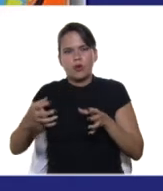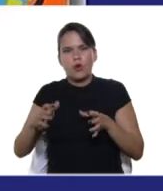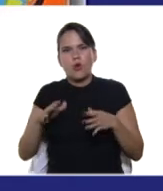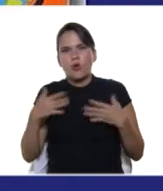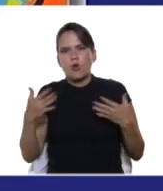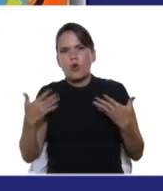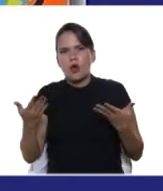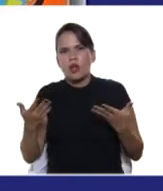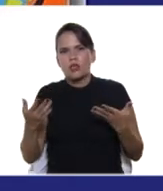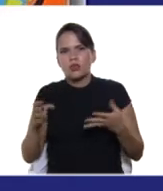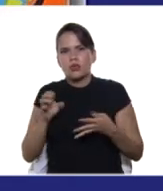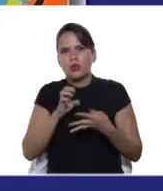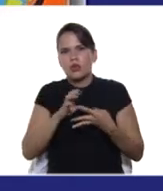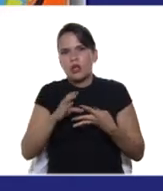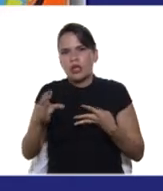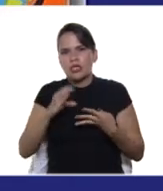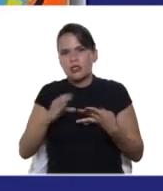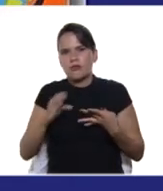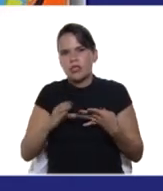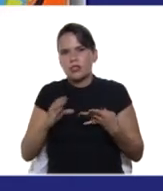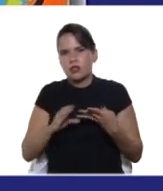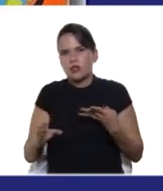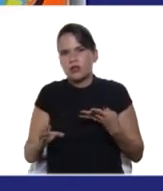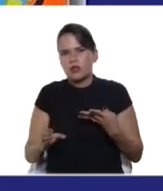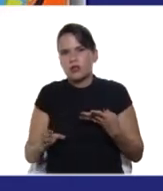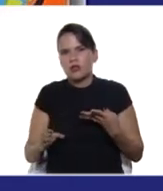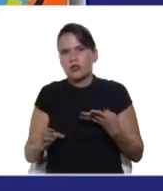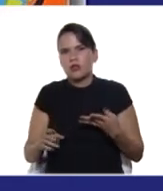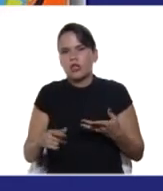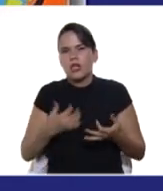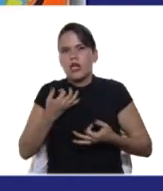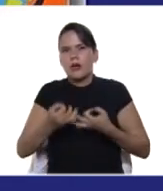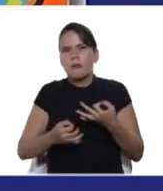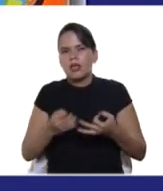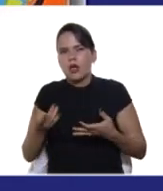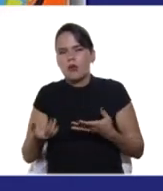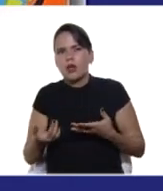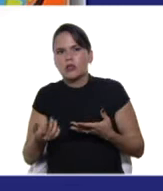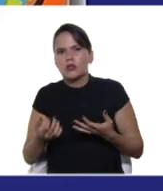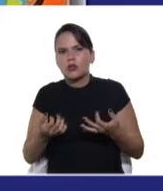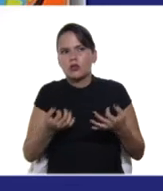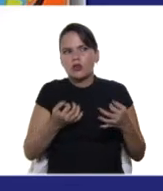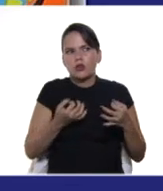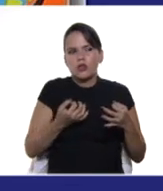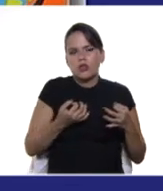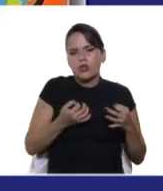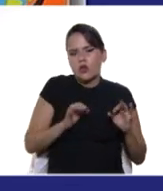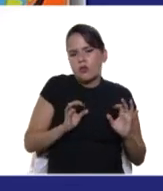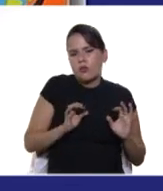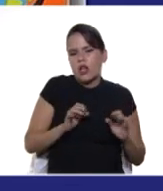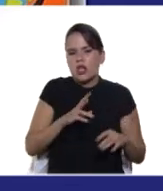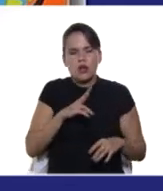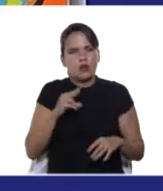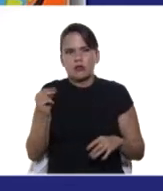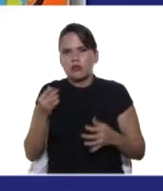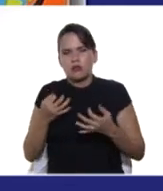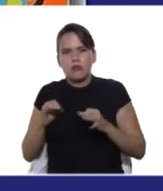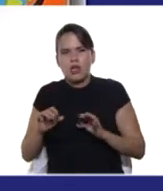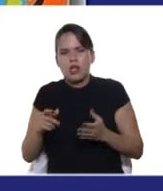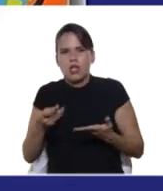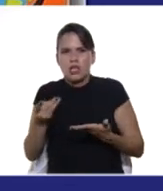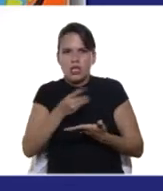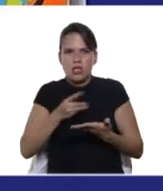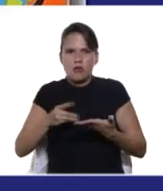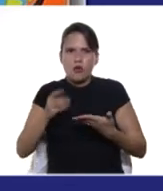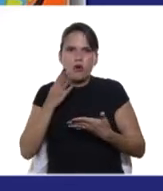criterios de clasificación de los poliedros, defina poliedros regulares e irregulares y dibuje un ejemplo